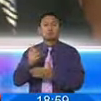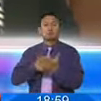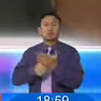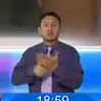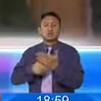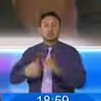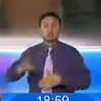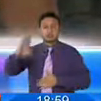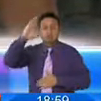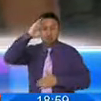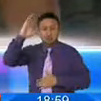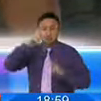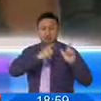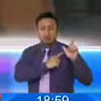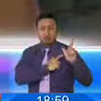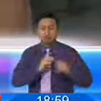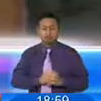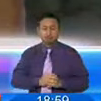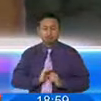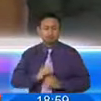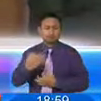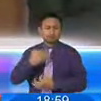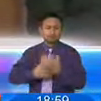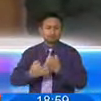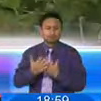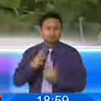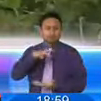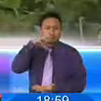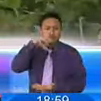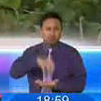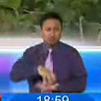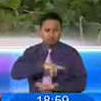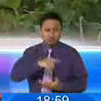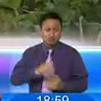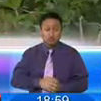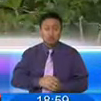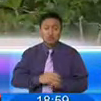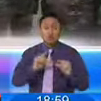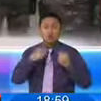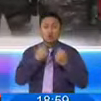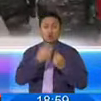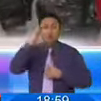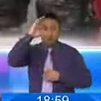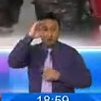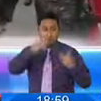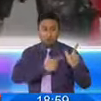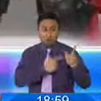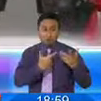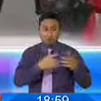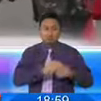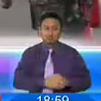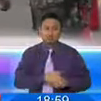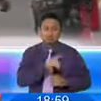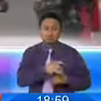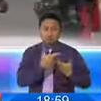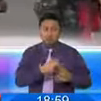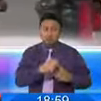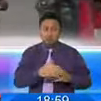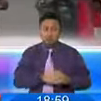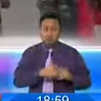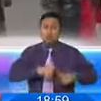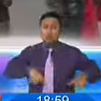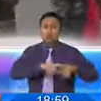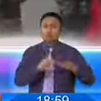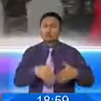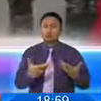ministros del Interior y de Defensa, indicando que el Estado ecuatoriano retirará las tropas de la frontera norte en el momento en el que se entreguen las